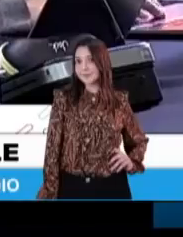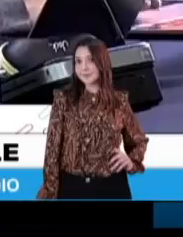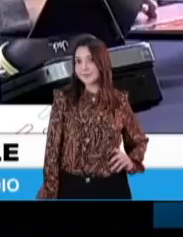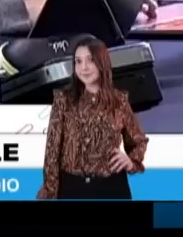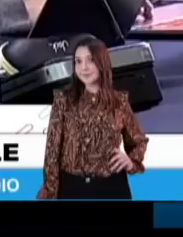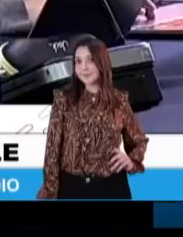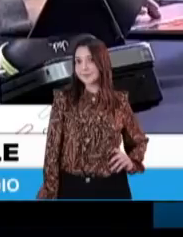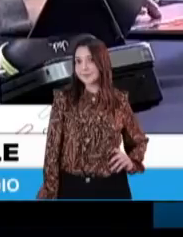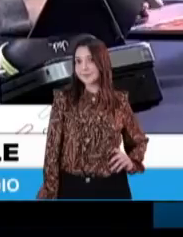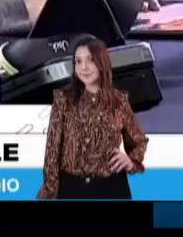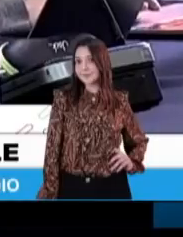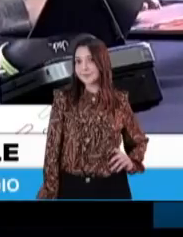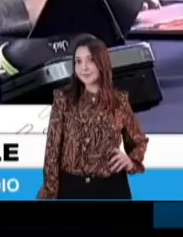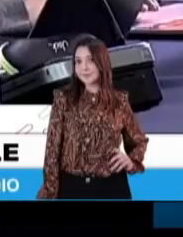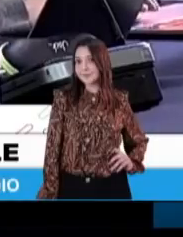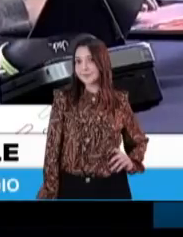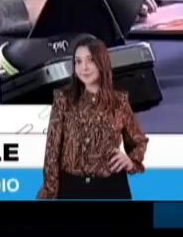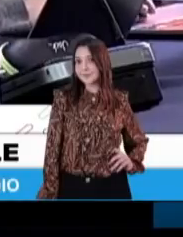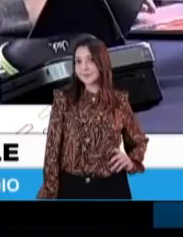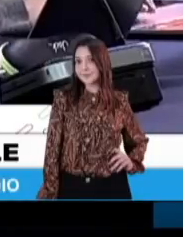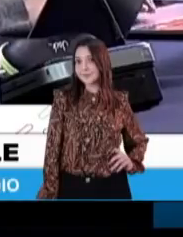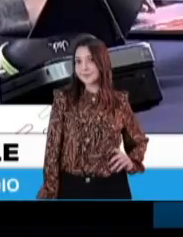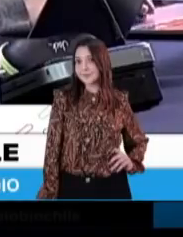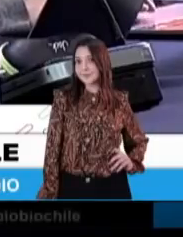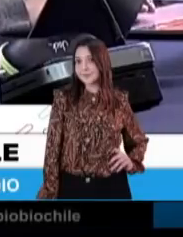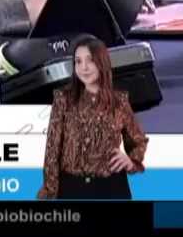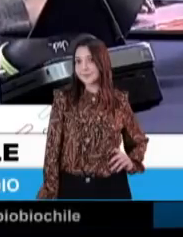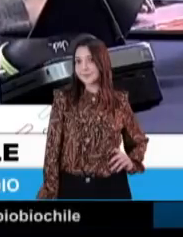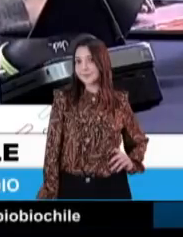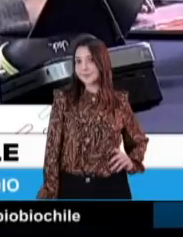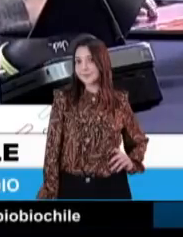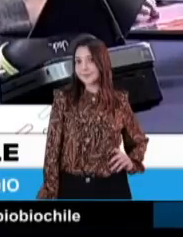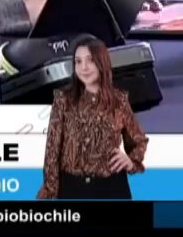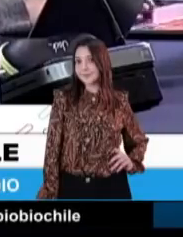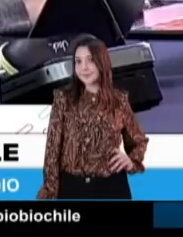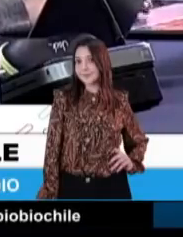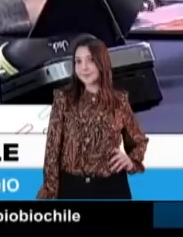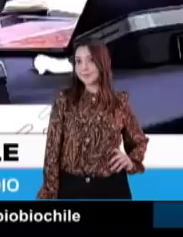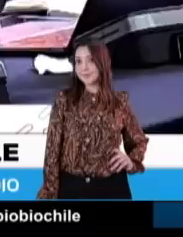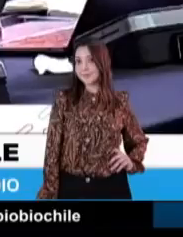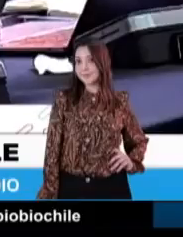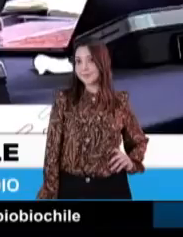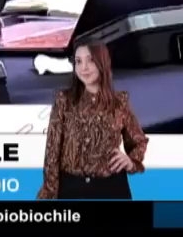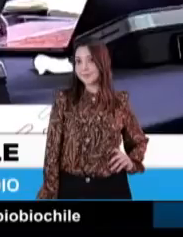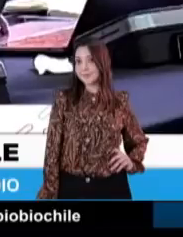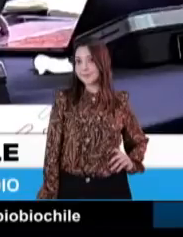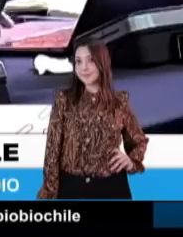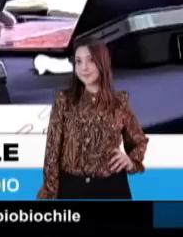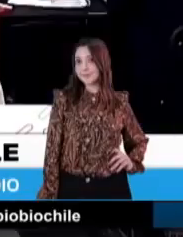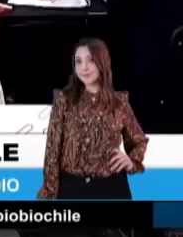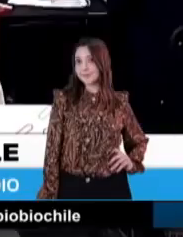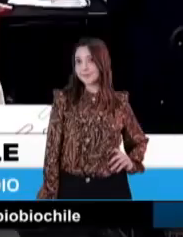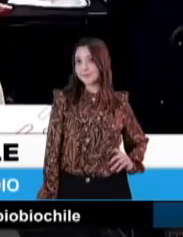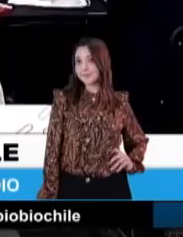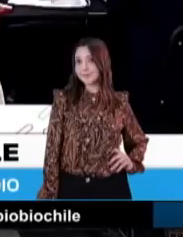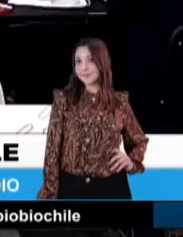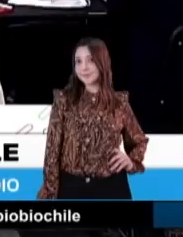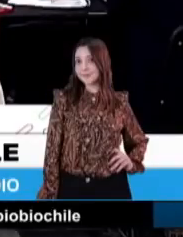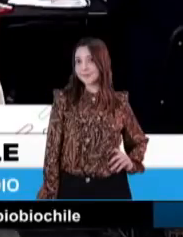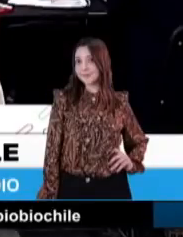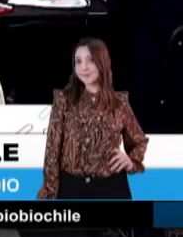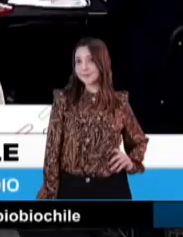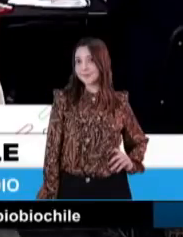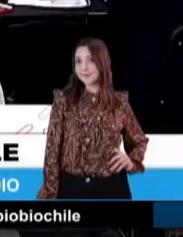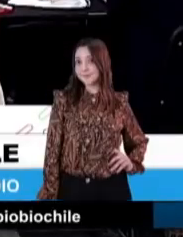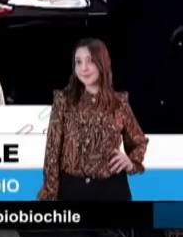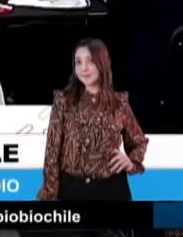de la SECPRES, Giorgio Jackson, entonces, para que exponga ante la Comisión de Normas Transitorias sobre estos insumos que